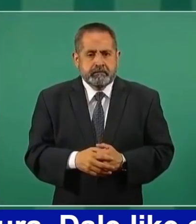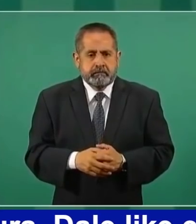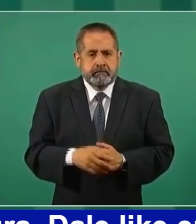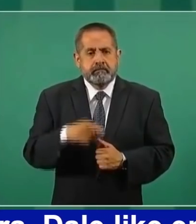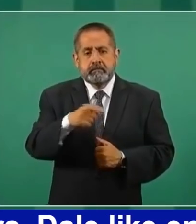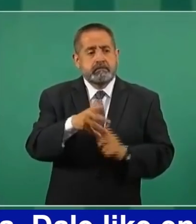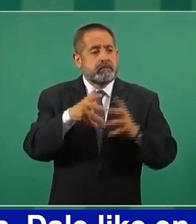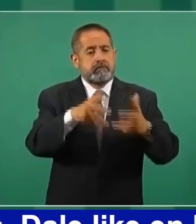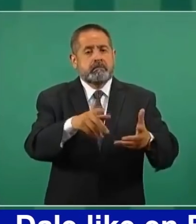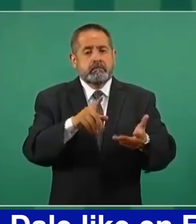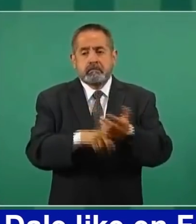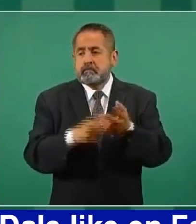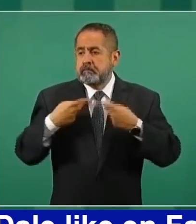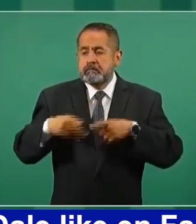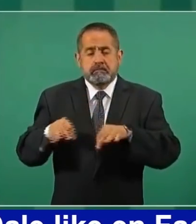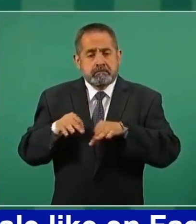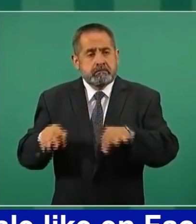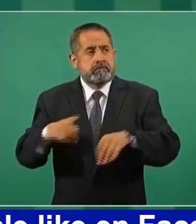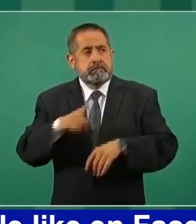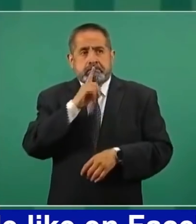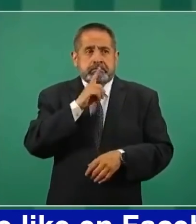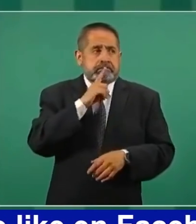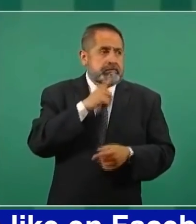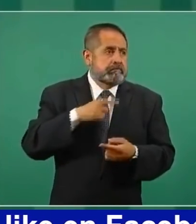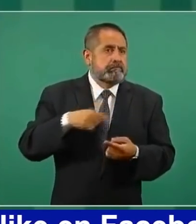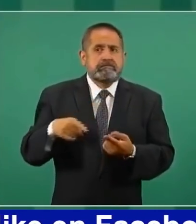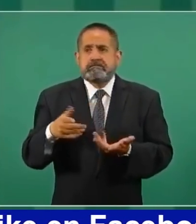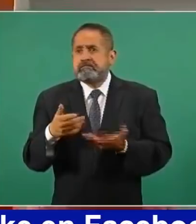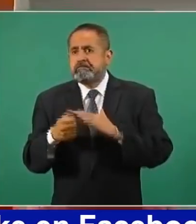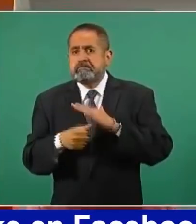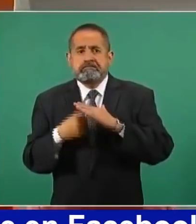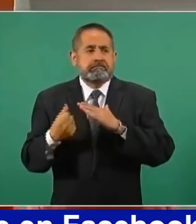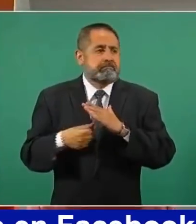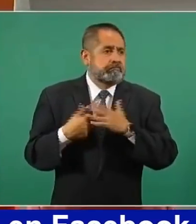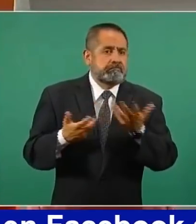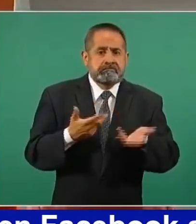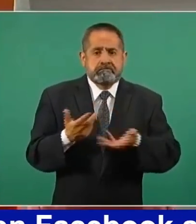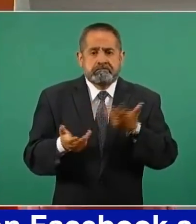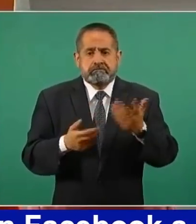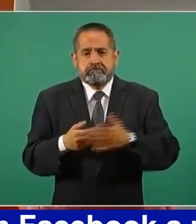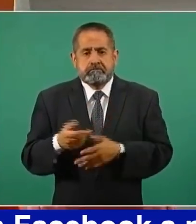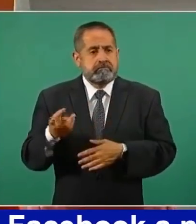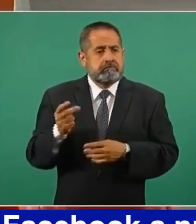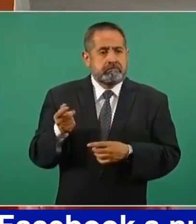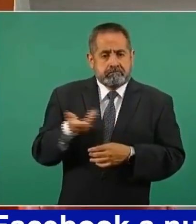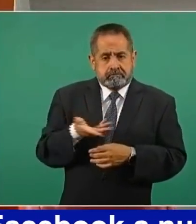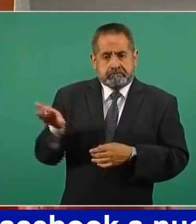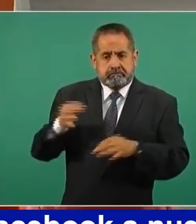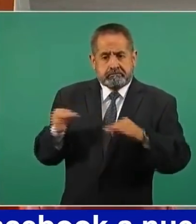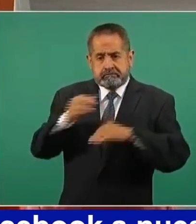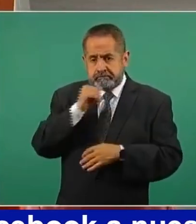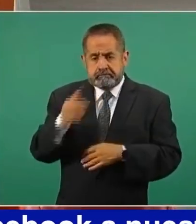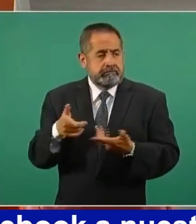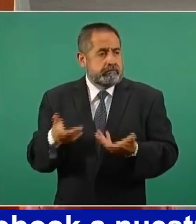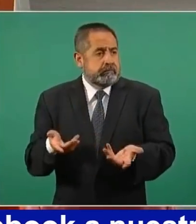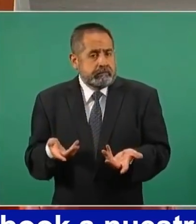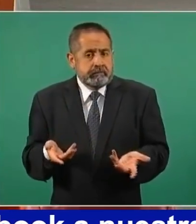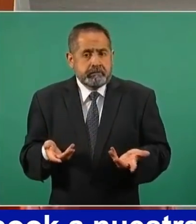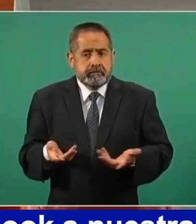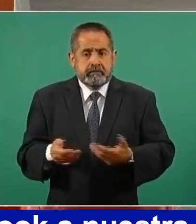y que ahí están los trabajadores y no se les ha despedido y